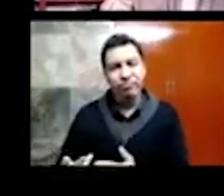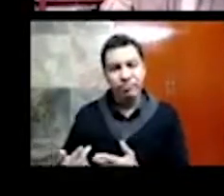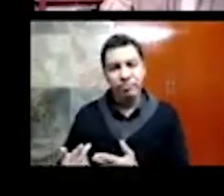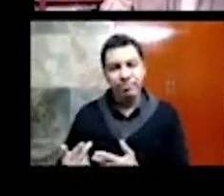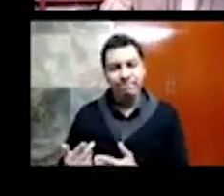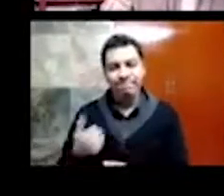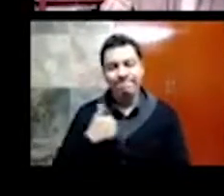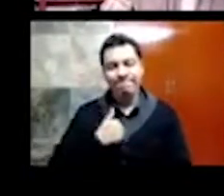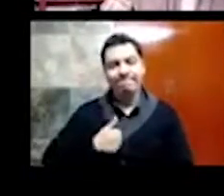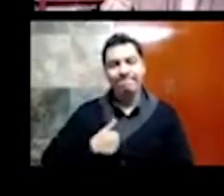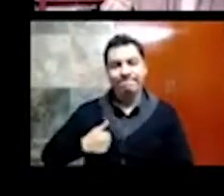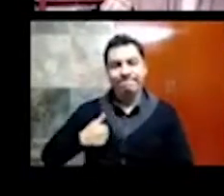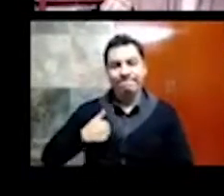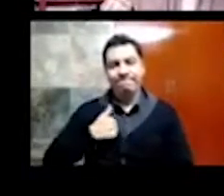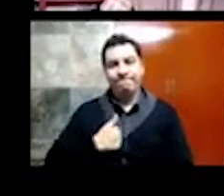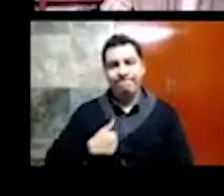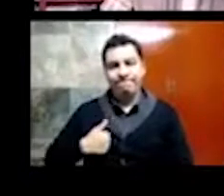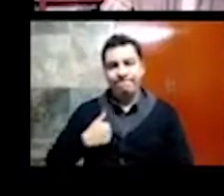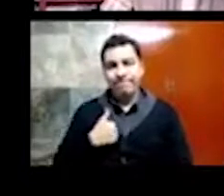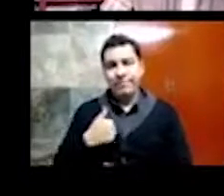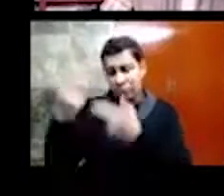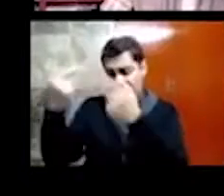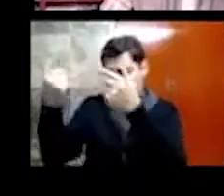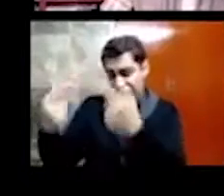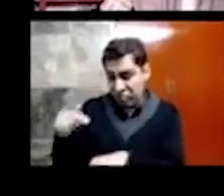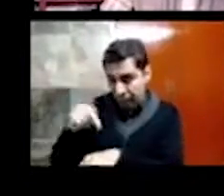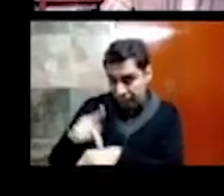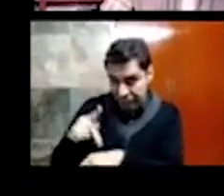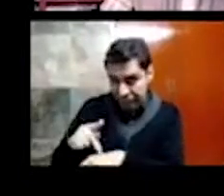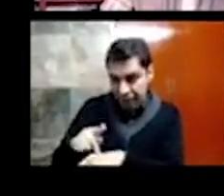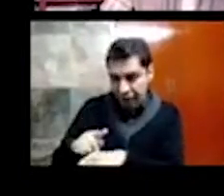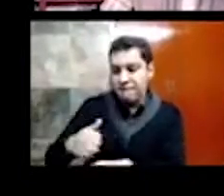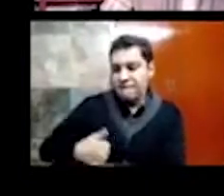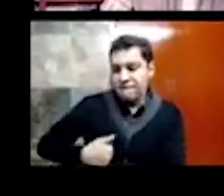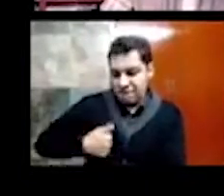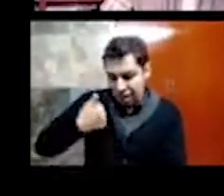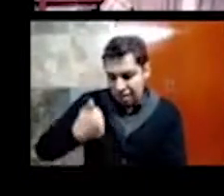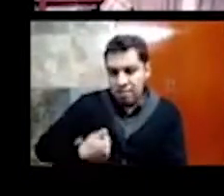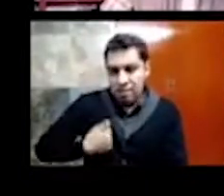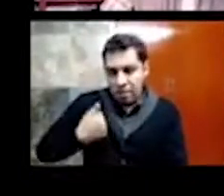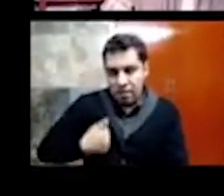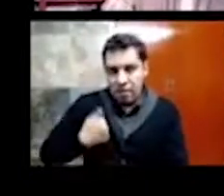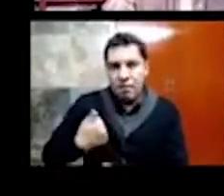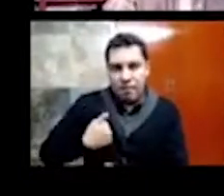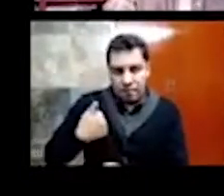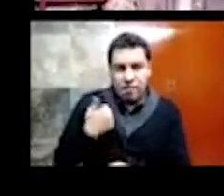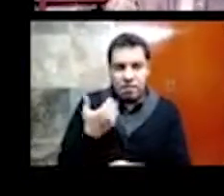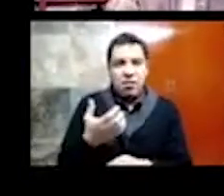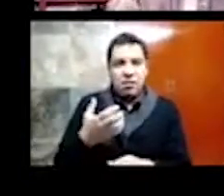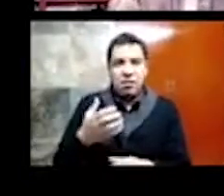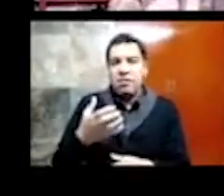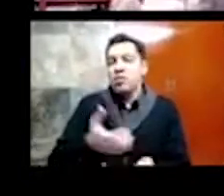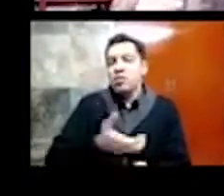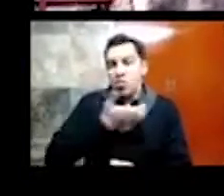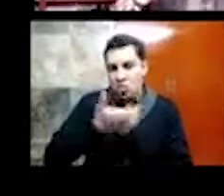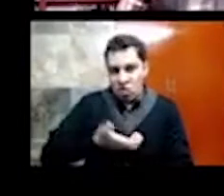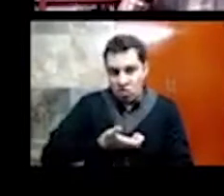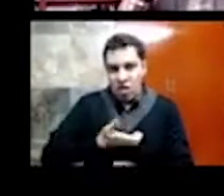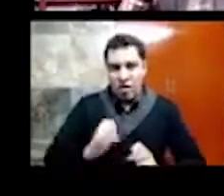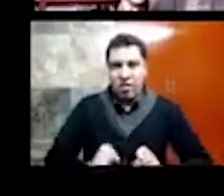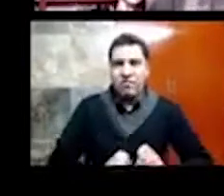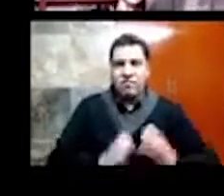materia prima para las edificaciones del centro histórico. Entonces, ¿dónde